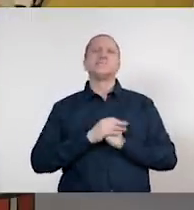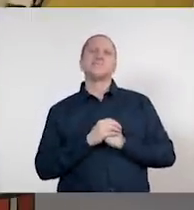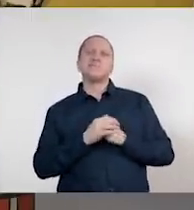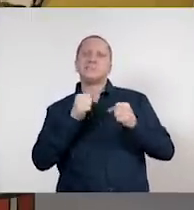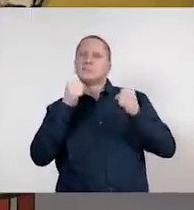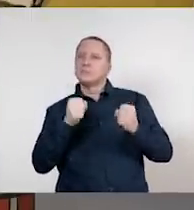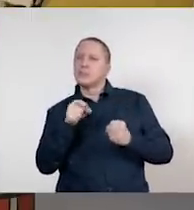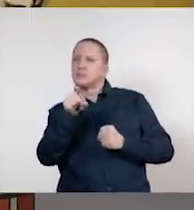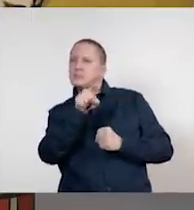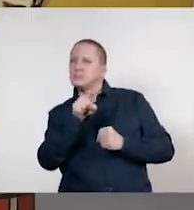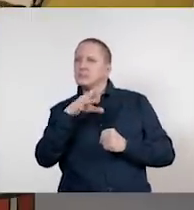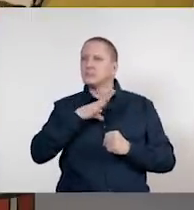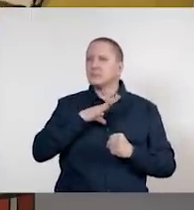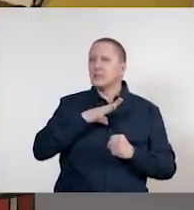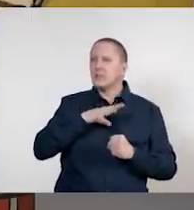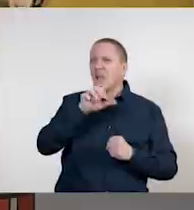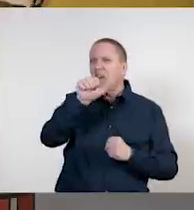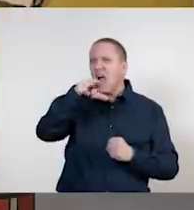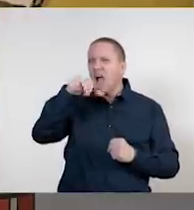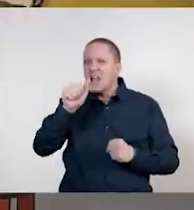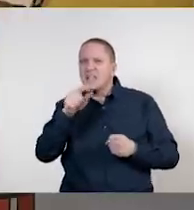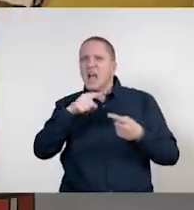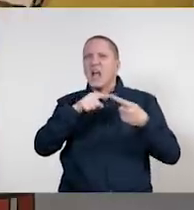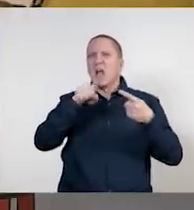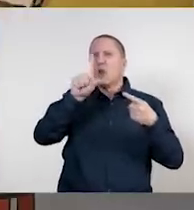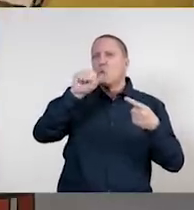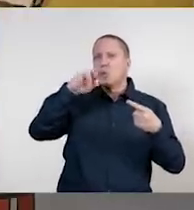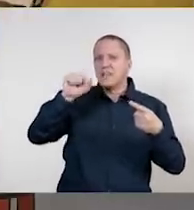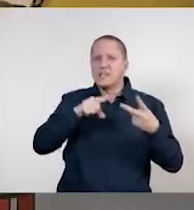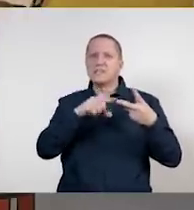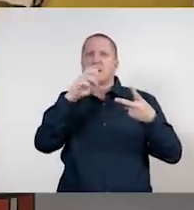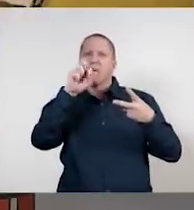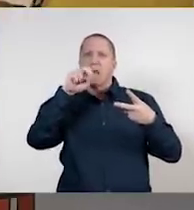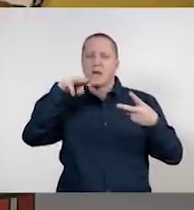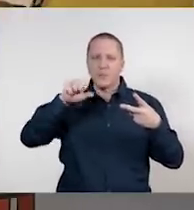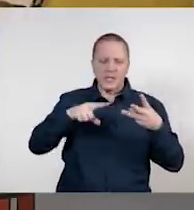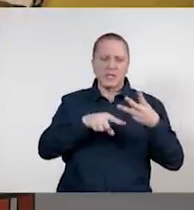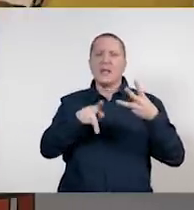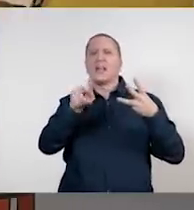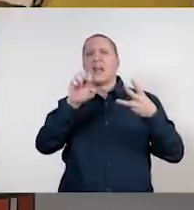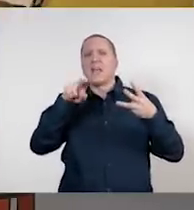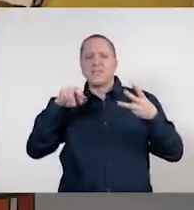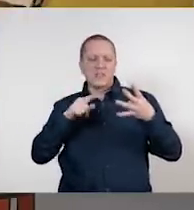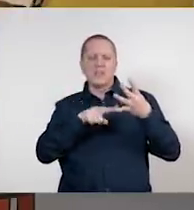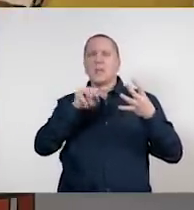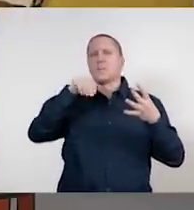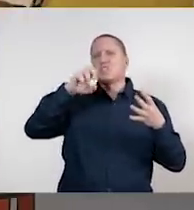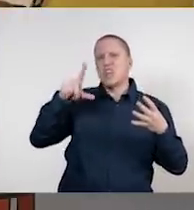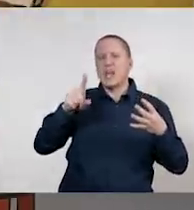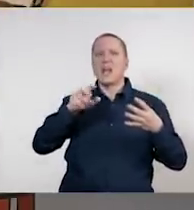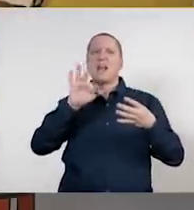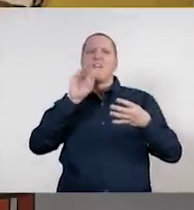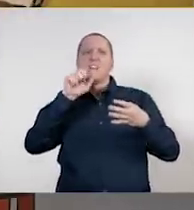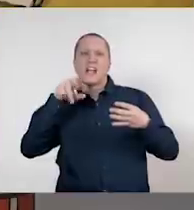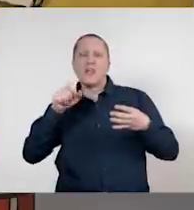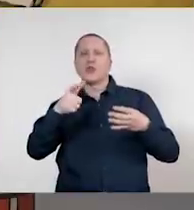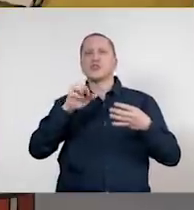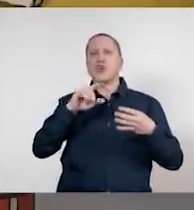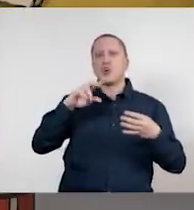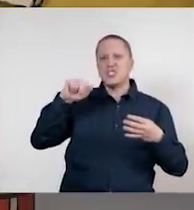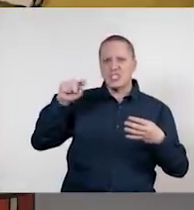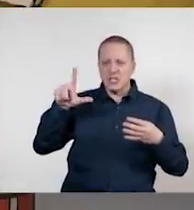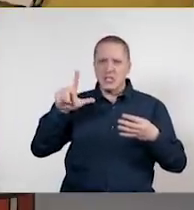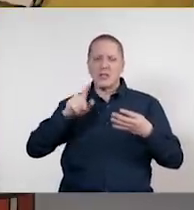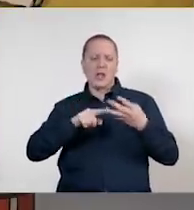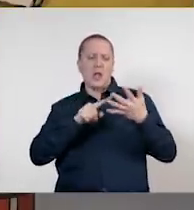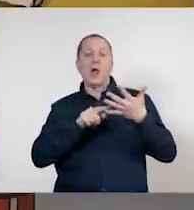adivinar. Seguro nos está viendo Ana, Luis, Carmen, Kevin, Michelle, Fernando, Fernanda, Sánchez. A ver,